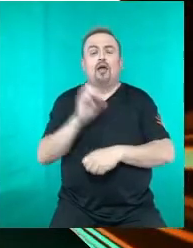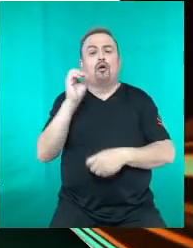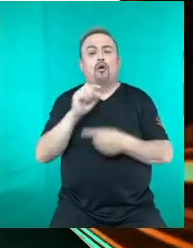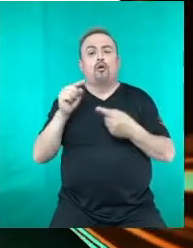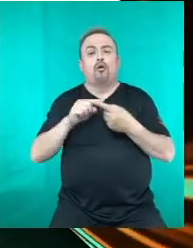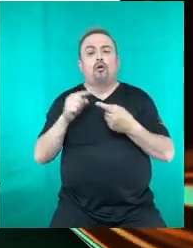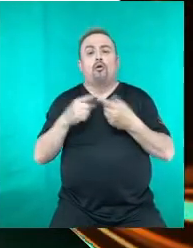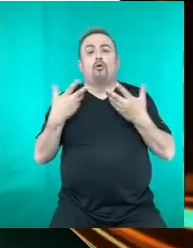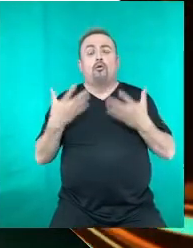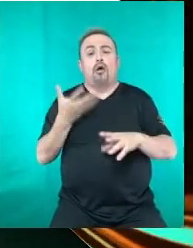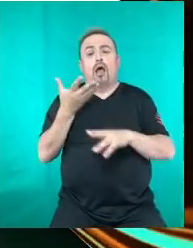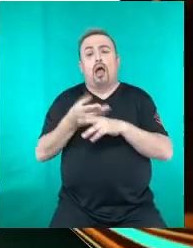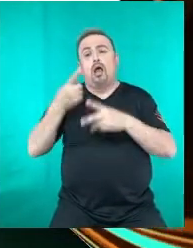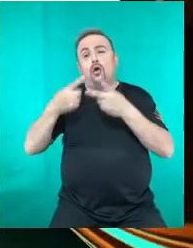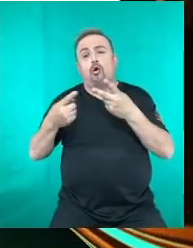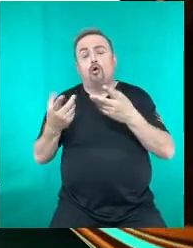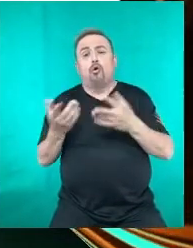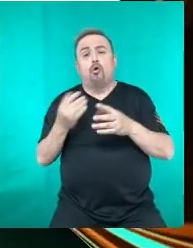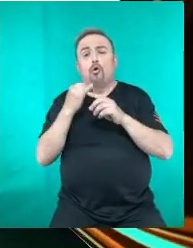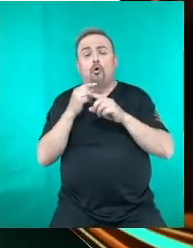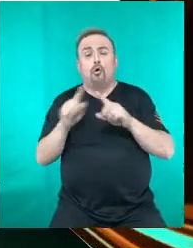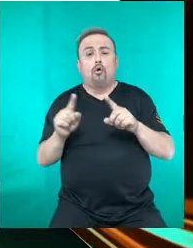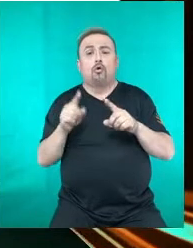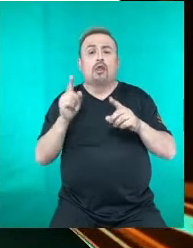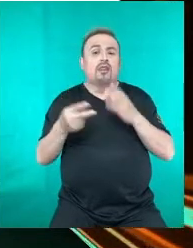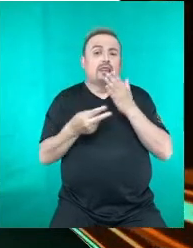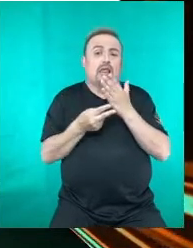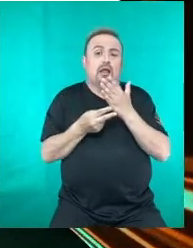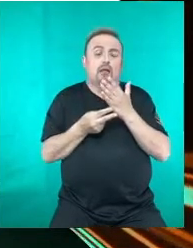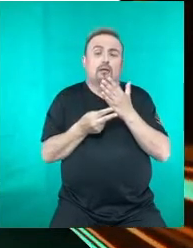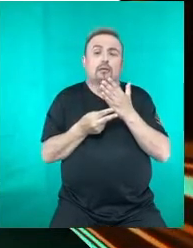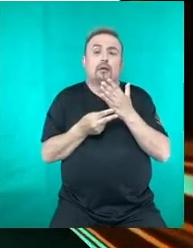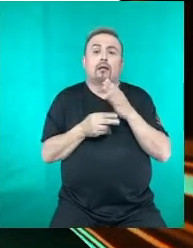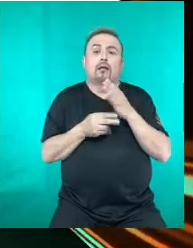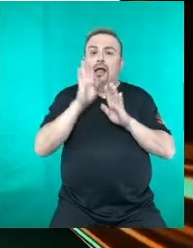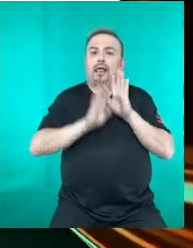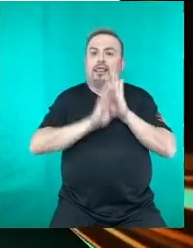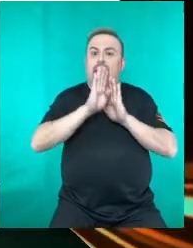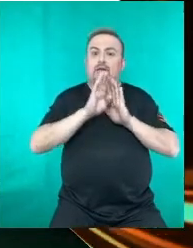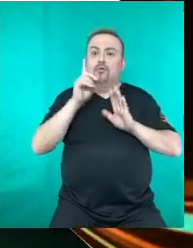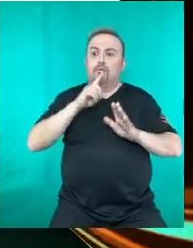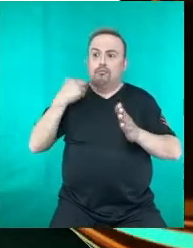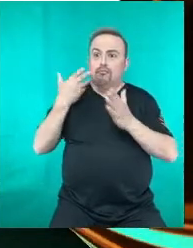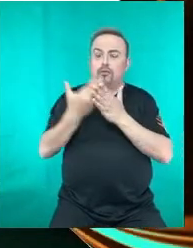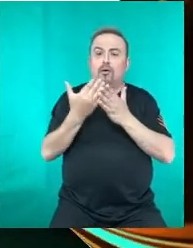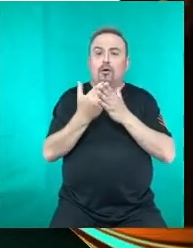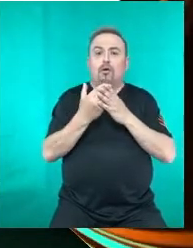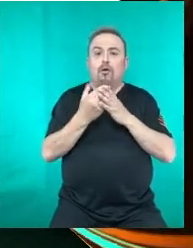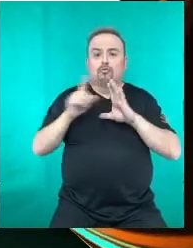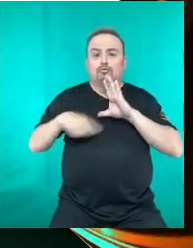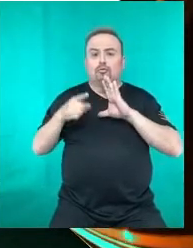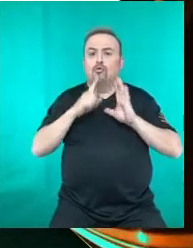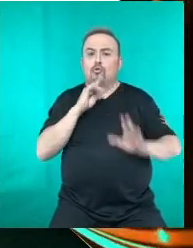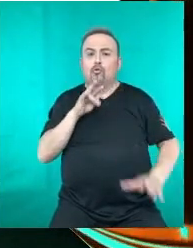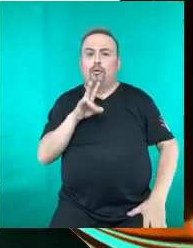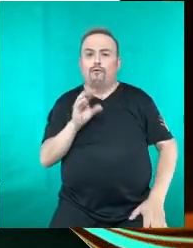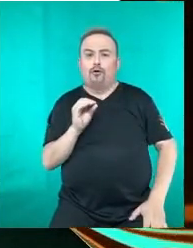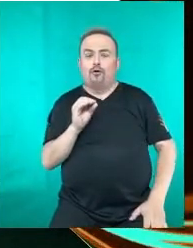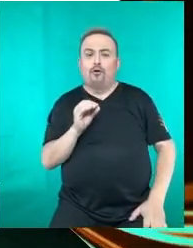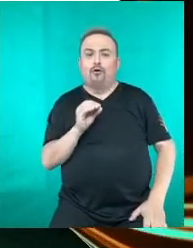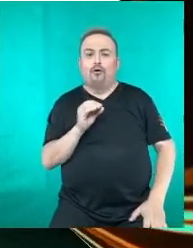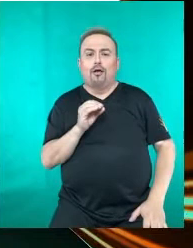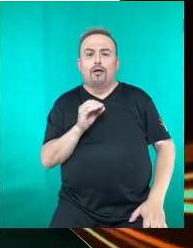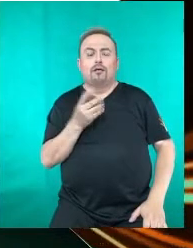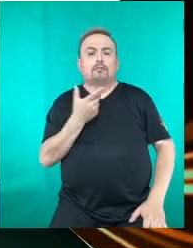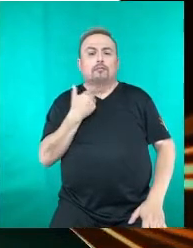pueden existir otras tecnologías más desarrolladas en el último tiempo, como un turbocharger, que en el fondo es